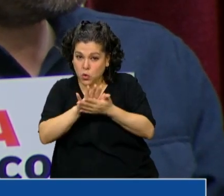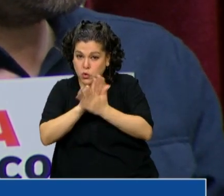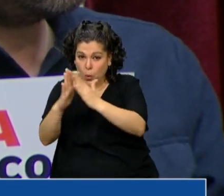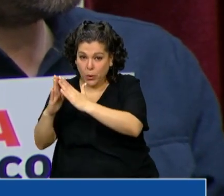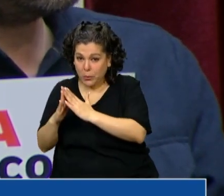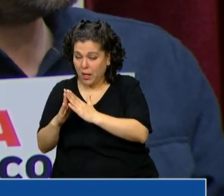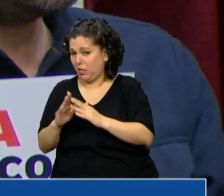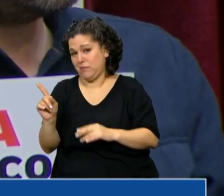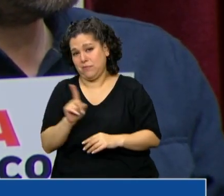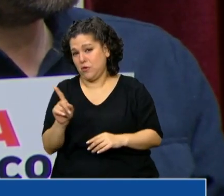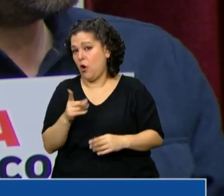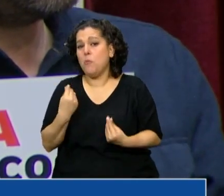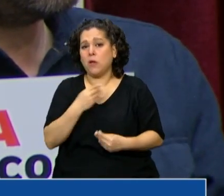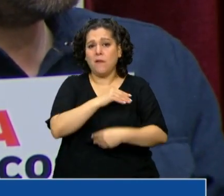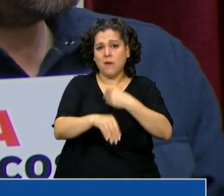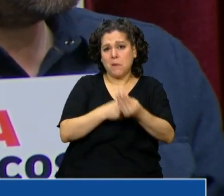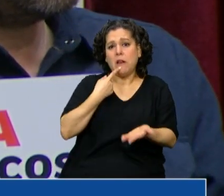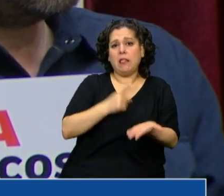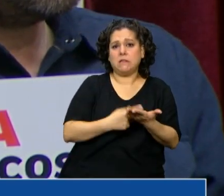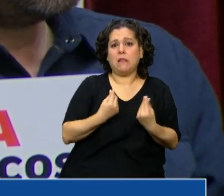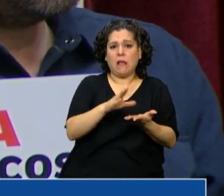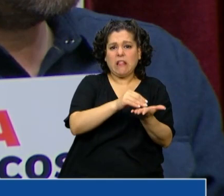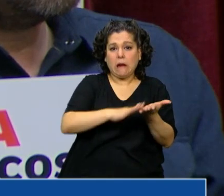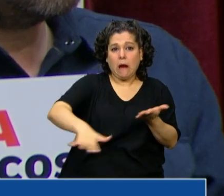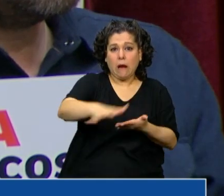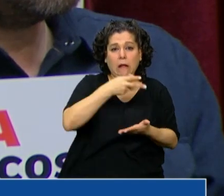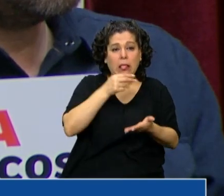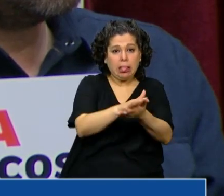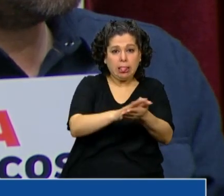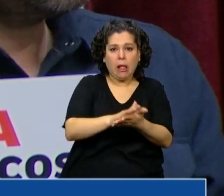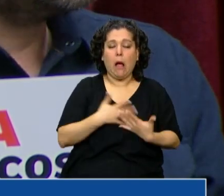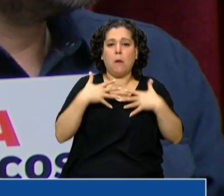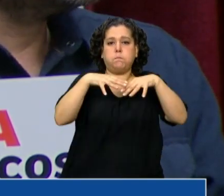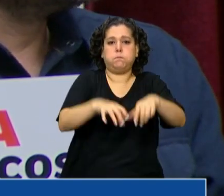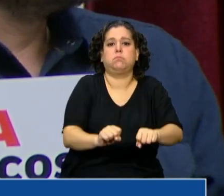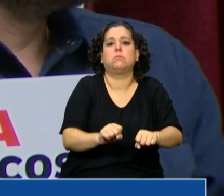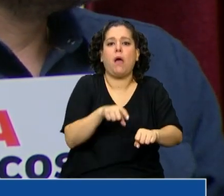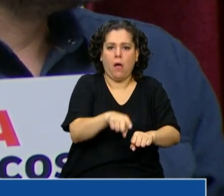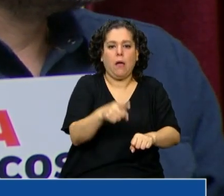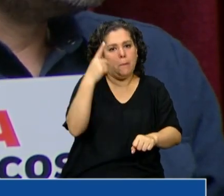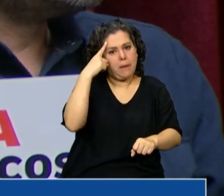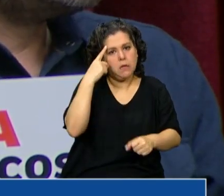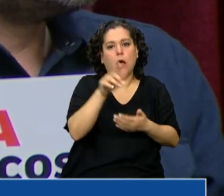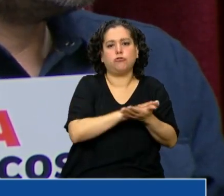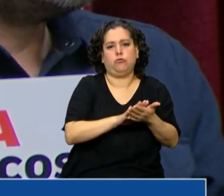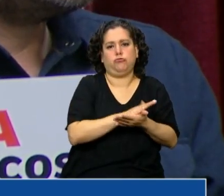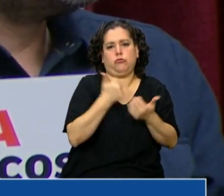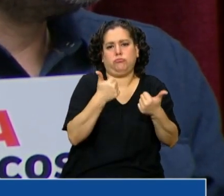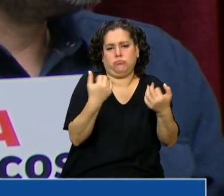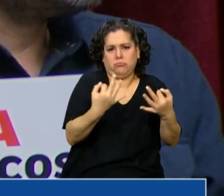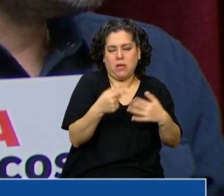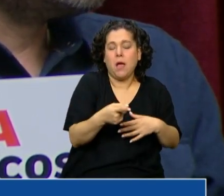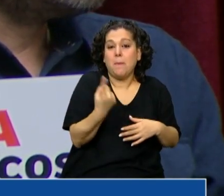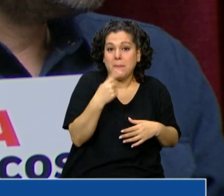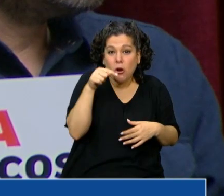resuelven por sí mismos, ocupando un terreno porque no hay donde ir a vivir. Y con esta situación de la crisis de los alquileres, cada vez más